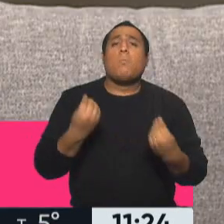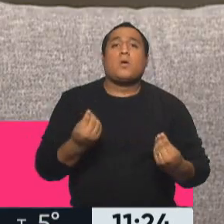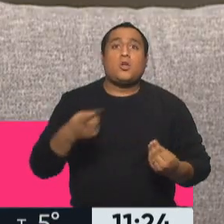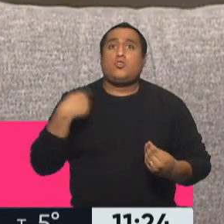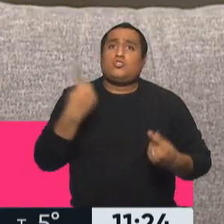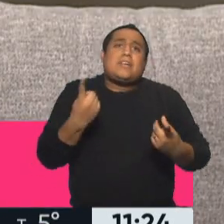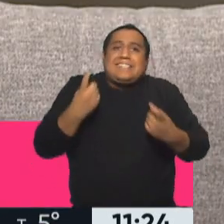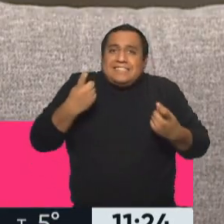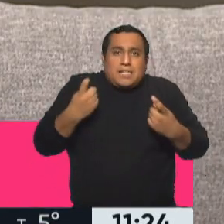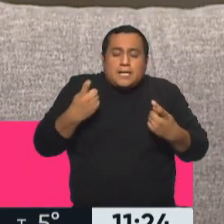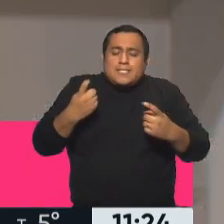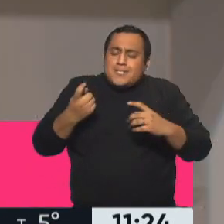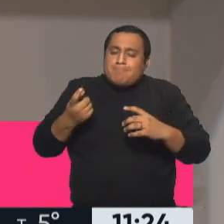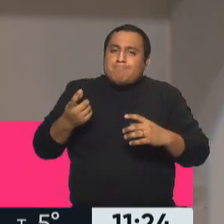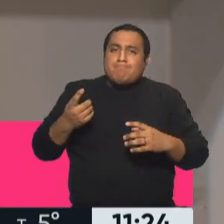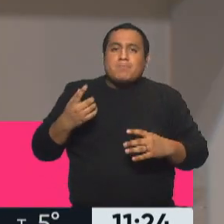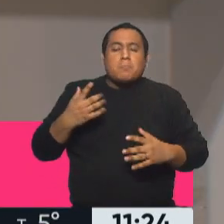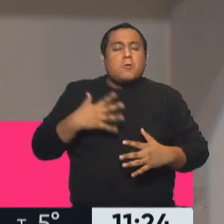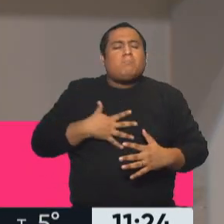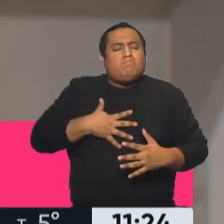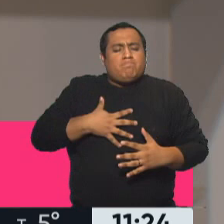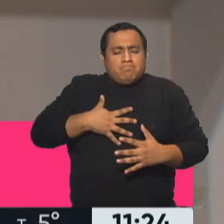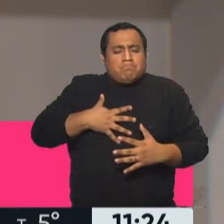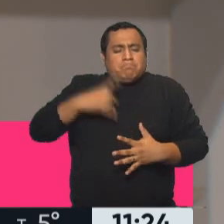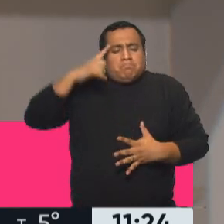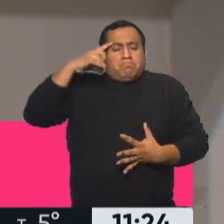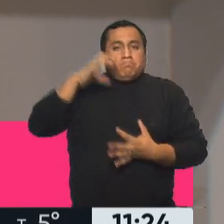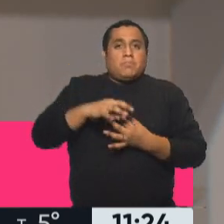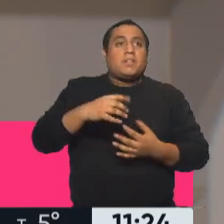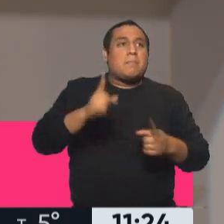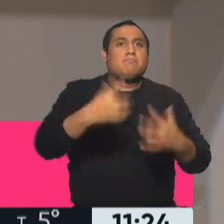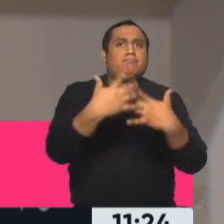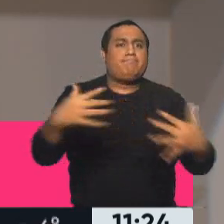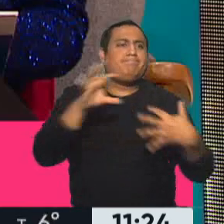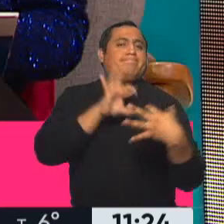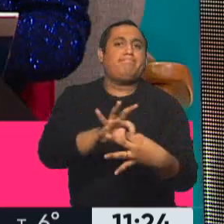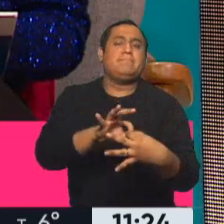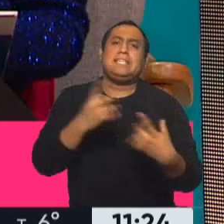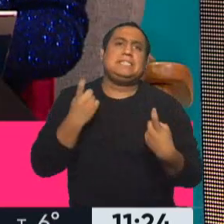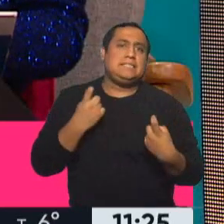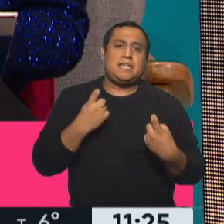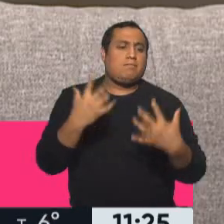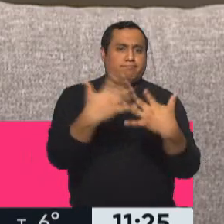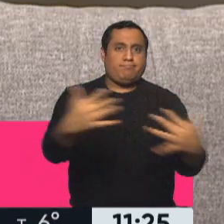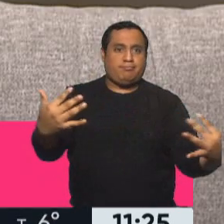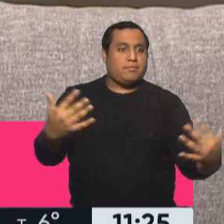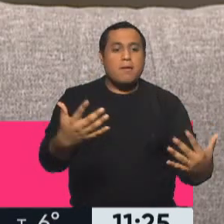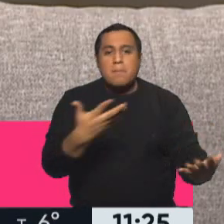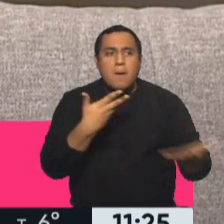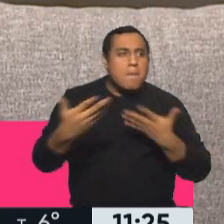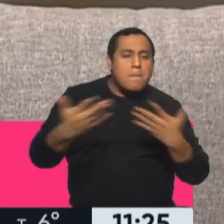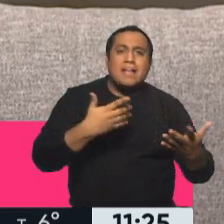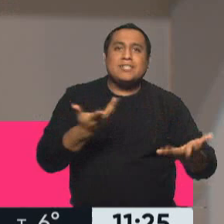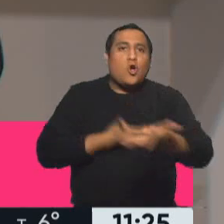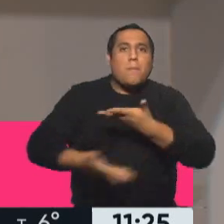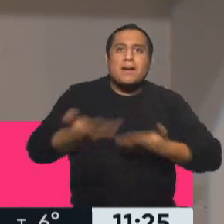necesitamos la conexión, y sobre todo lo mío, necesito más la interacción con la gente, ¿no? El público, claro, exactamente, eso te iba a decir, la interactividad. Claro, o sea, una cosa es, bueno, tal